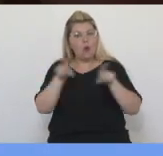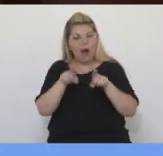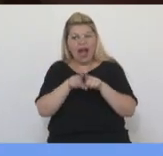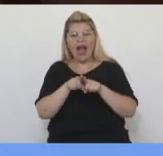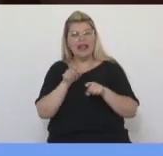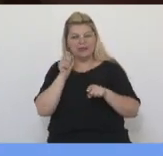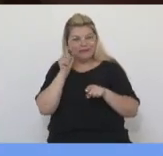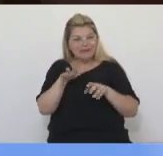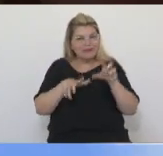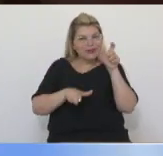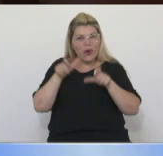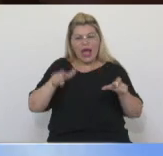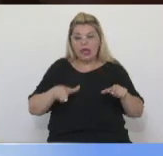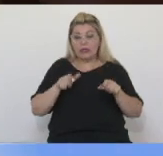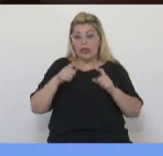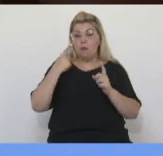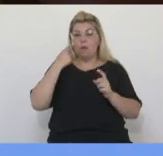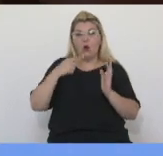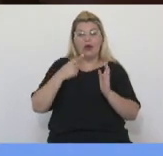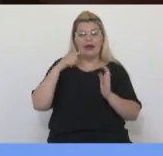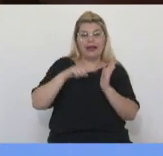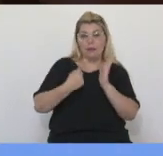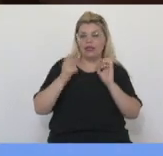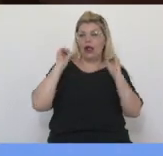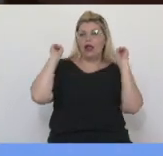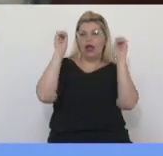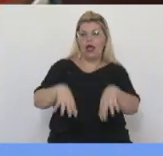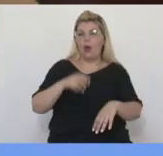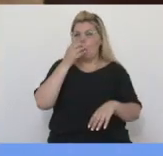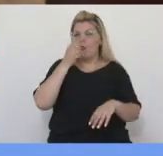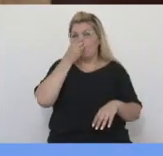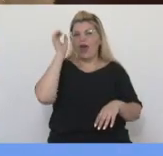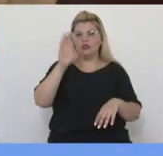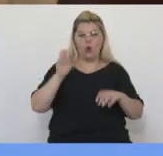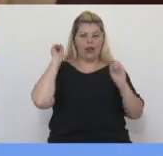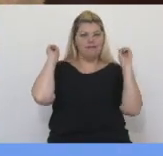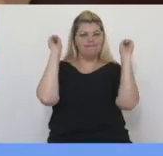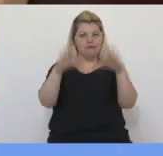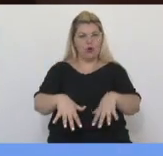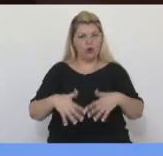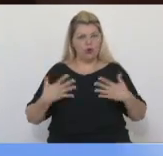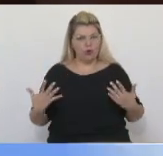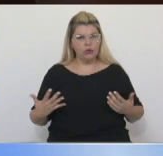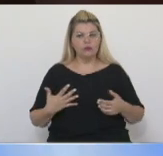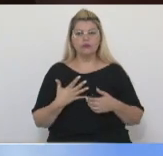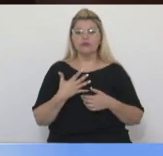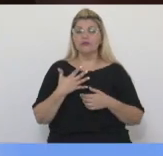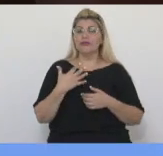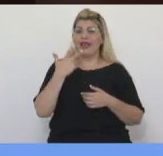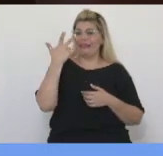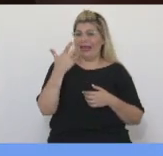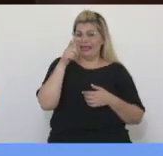basura al municipio de la capital con tres personas tomaron renta